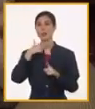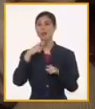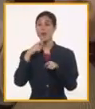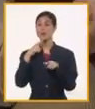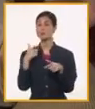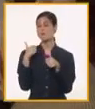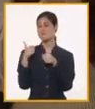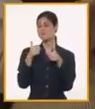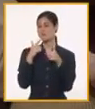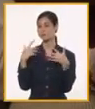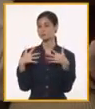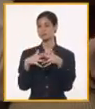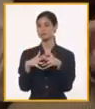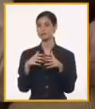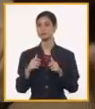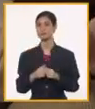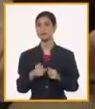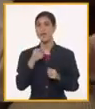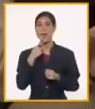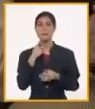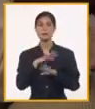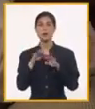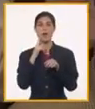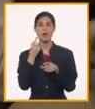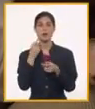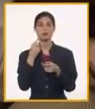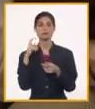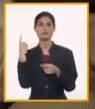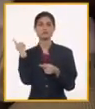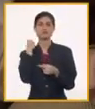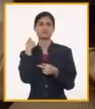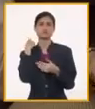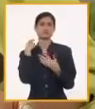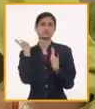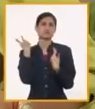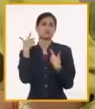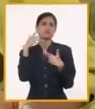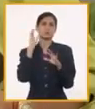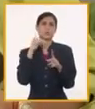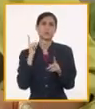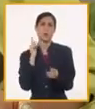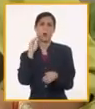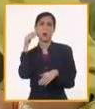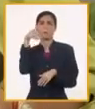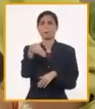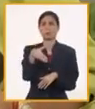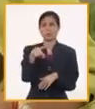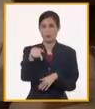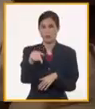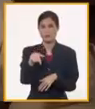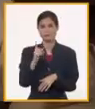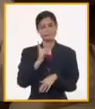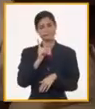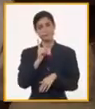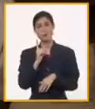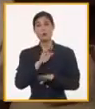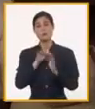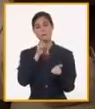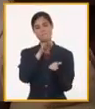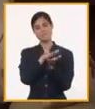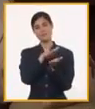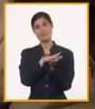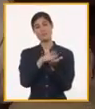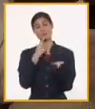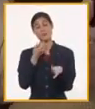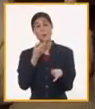Yo hace tiempo que no voy, lo tengo que aclarar, lo lamento, tengo esa deuda pendiente. Debía de ir con más frecuencia, pero